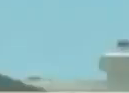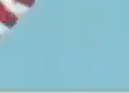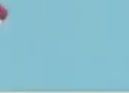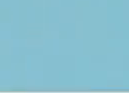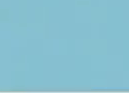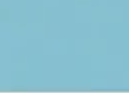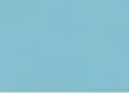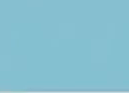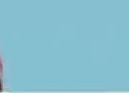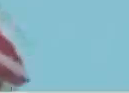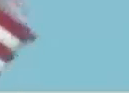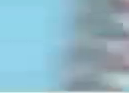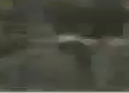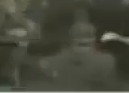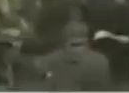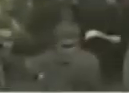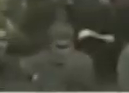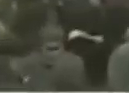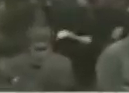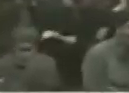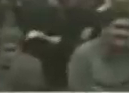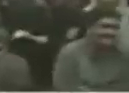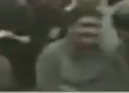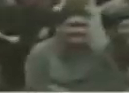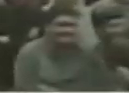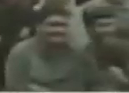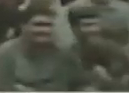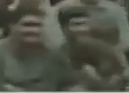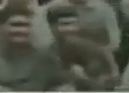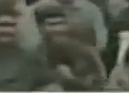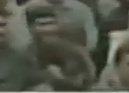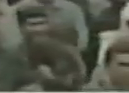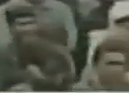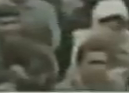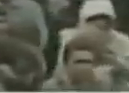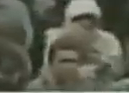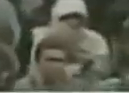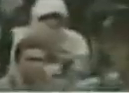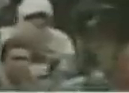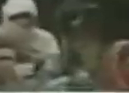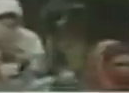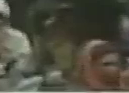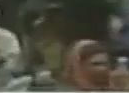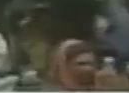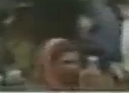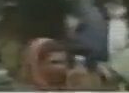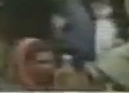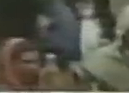basados en la doctrina Monroe. Cada uno de nosotros trajo una pala.